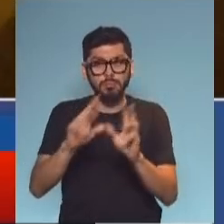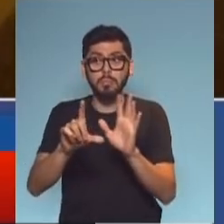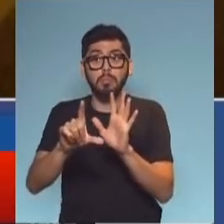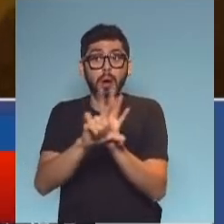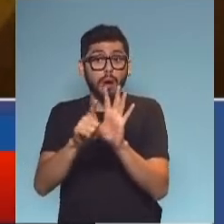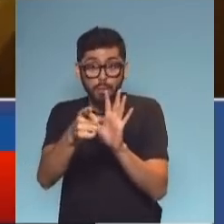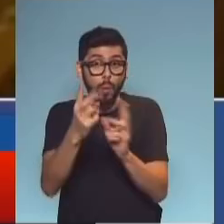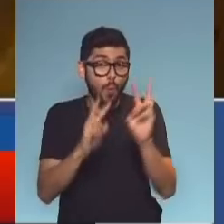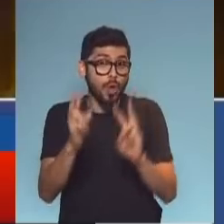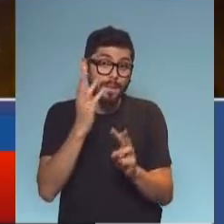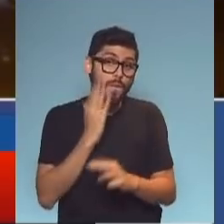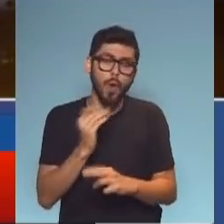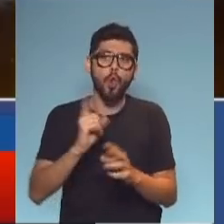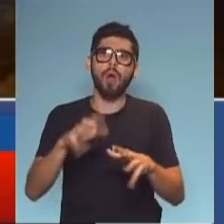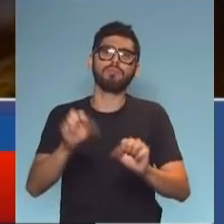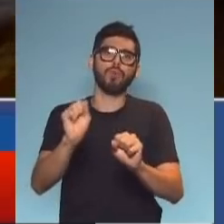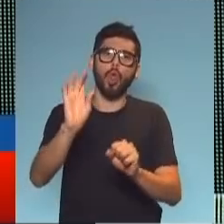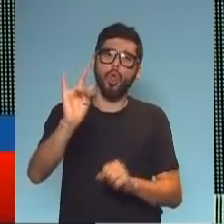esto.